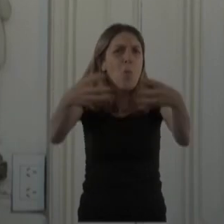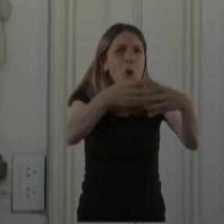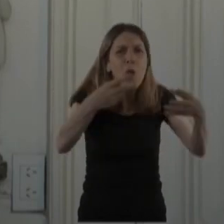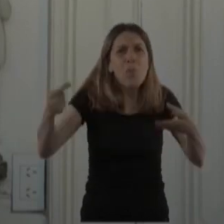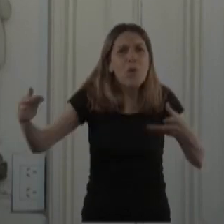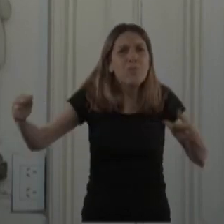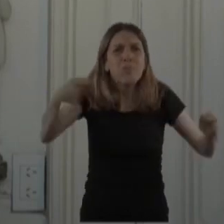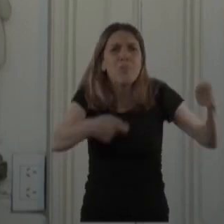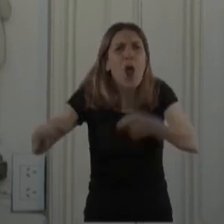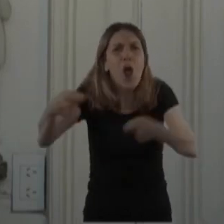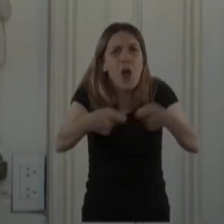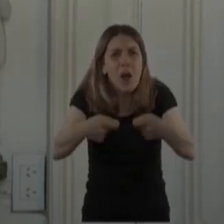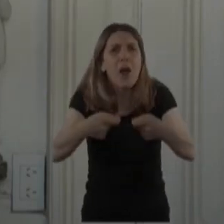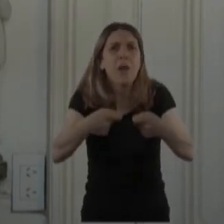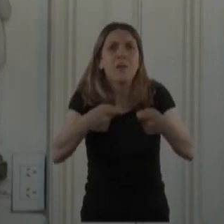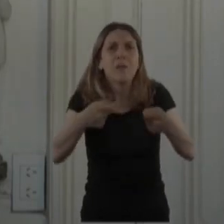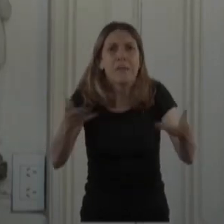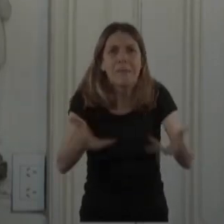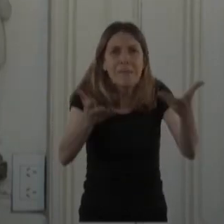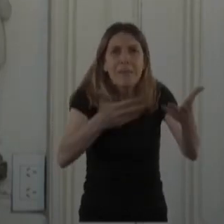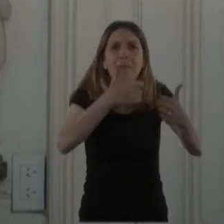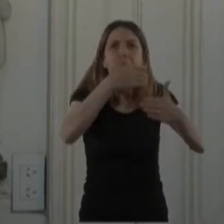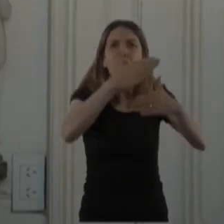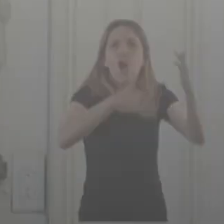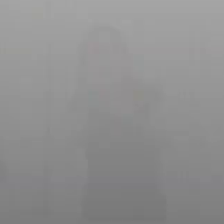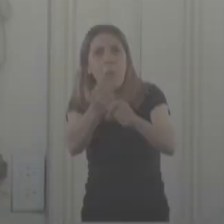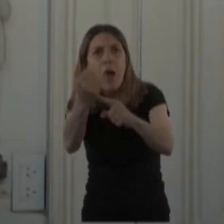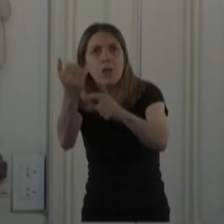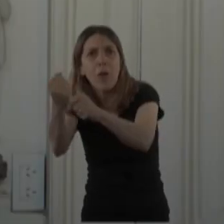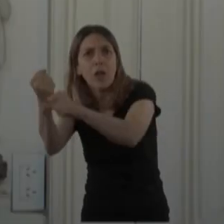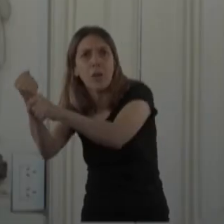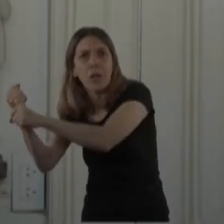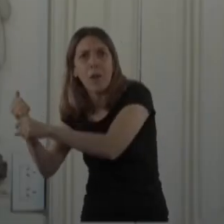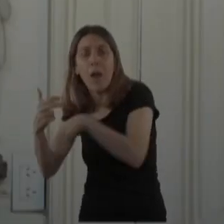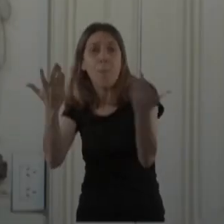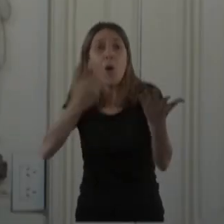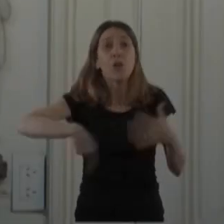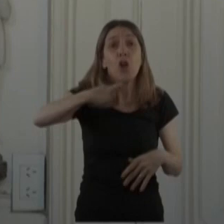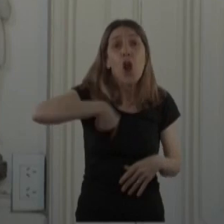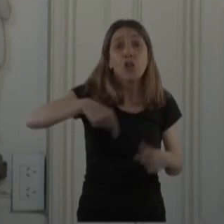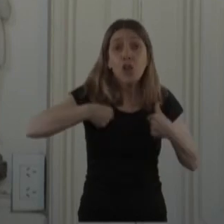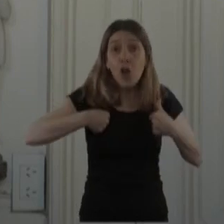que construyan, que abran fuentes de trabajo. Para nosotros,